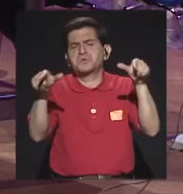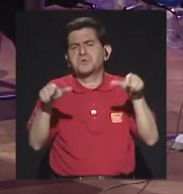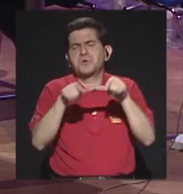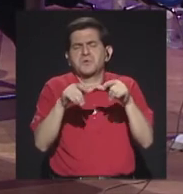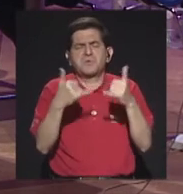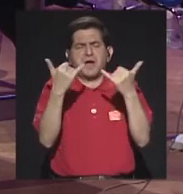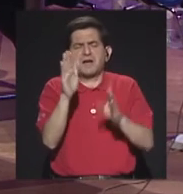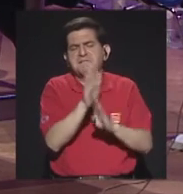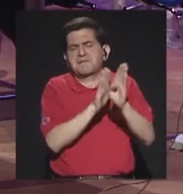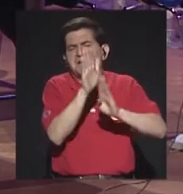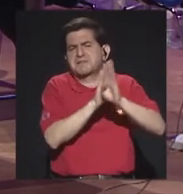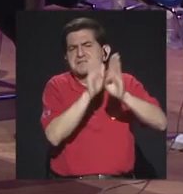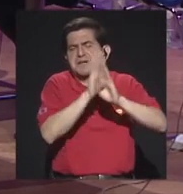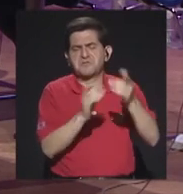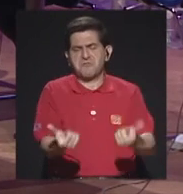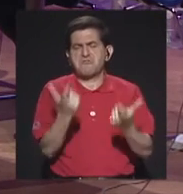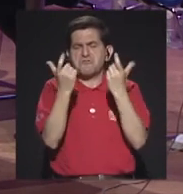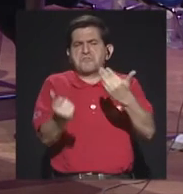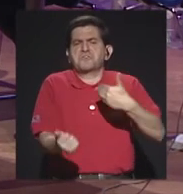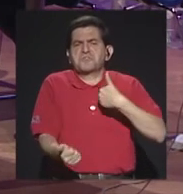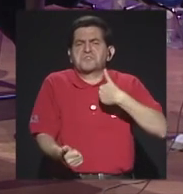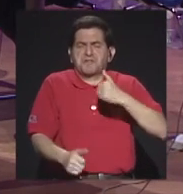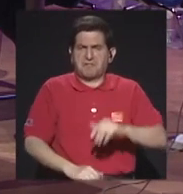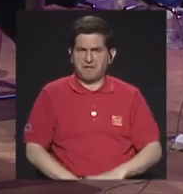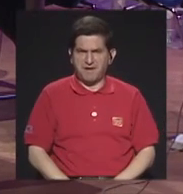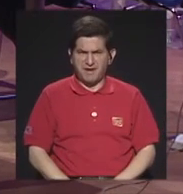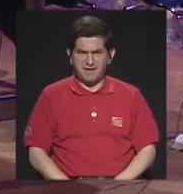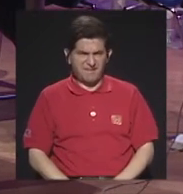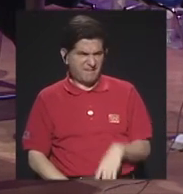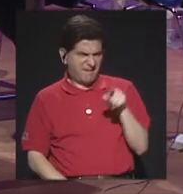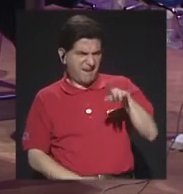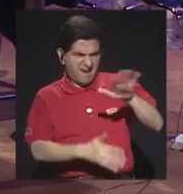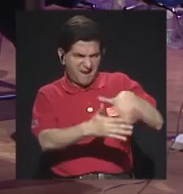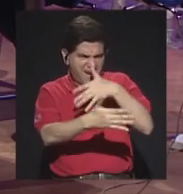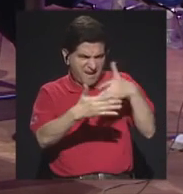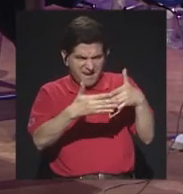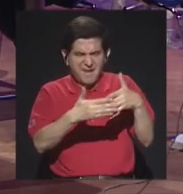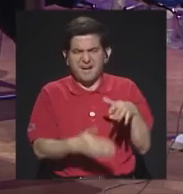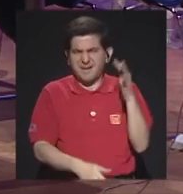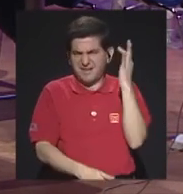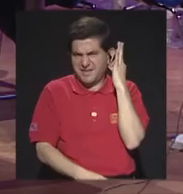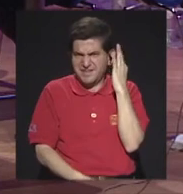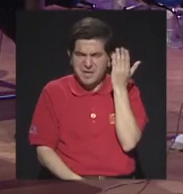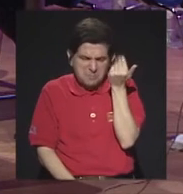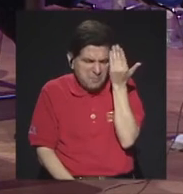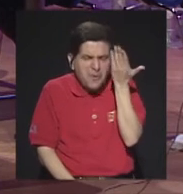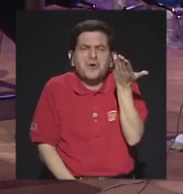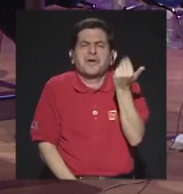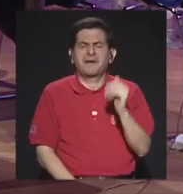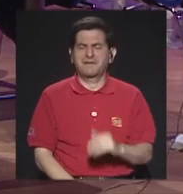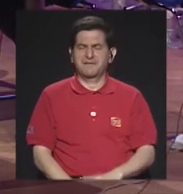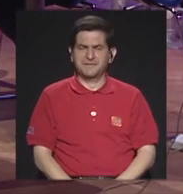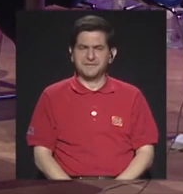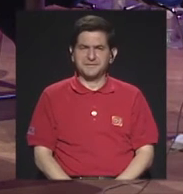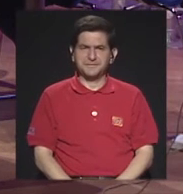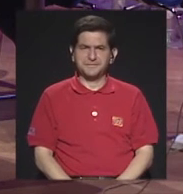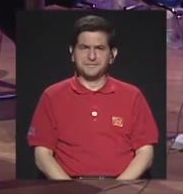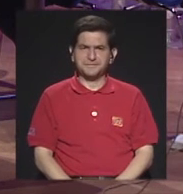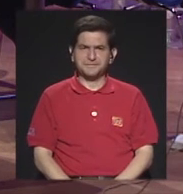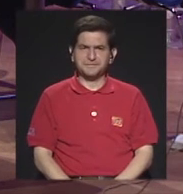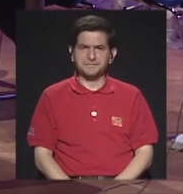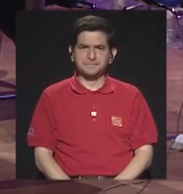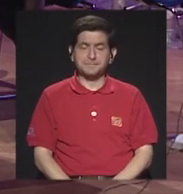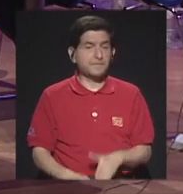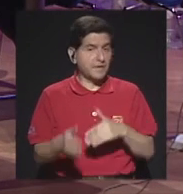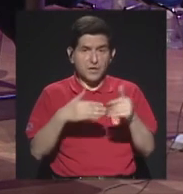gran desarrollo, de mucha riqueza. ¿Por qué una agenda local de mujeres en Escazú? Bueno,